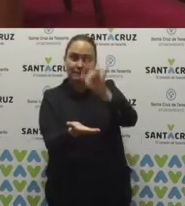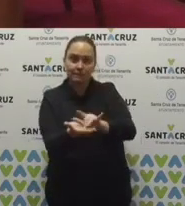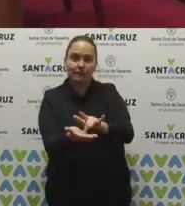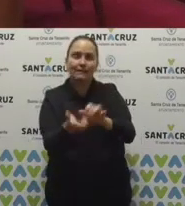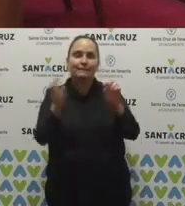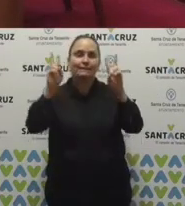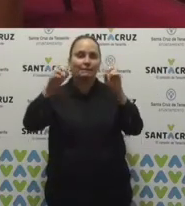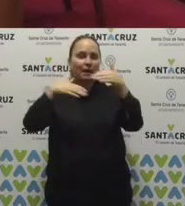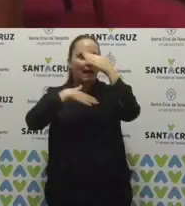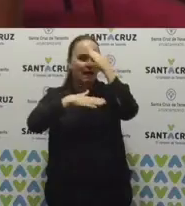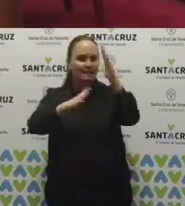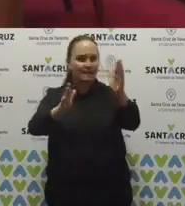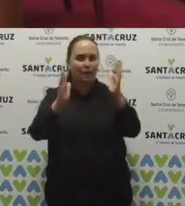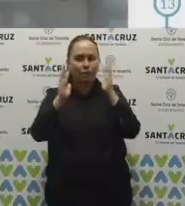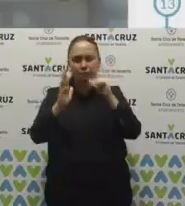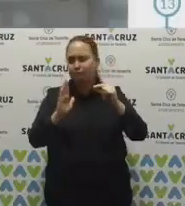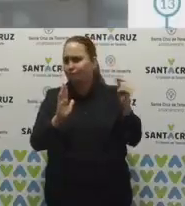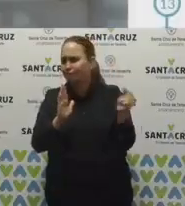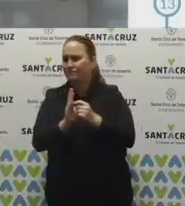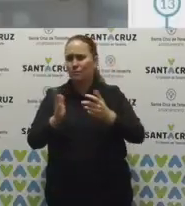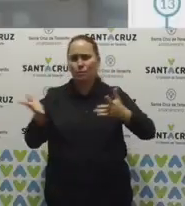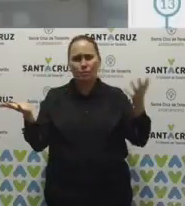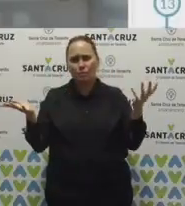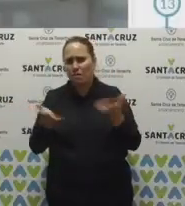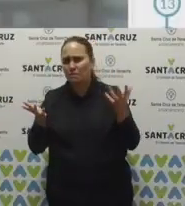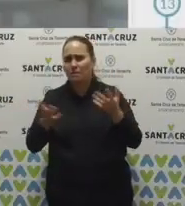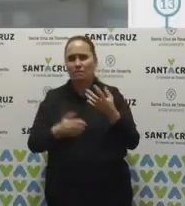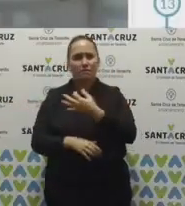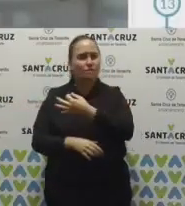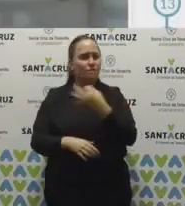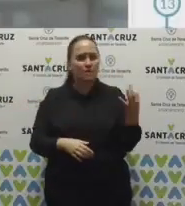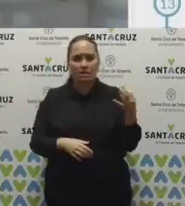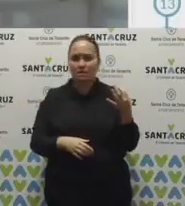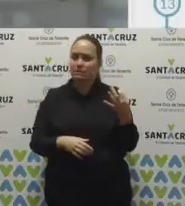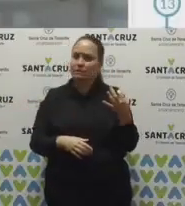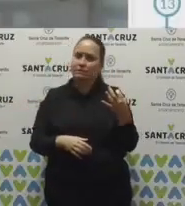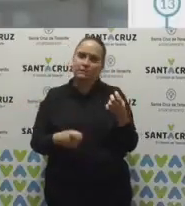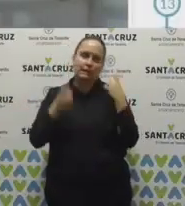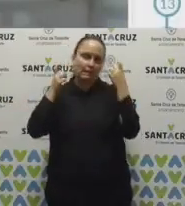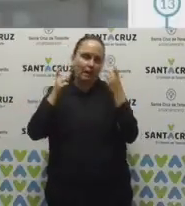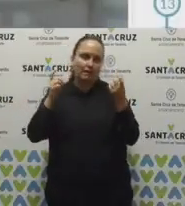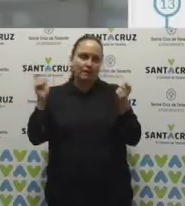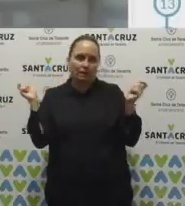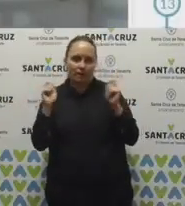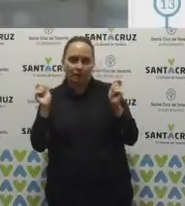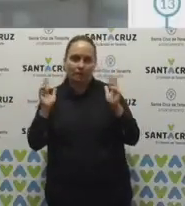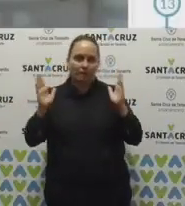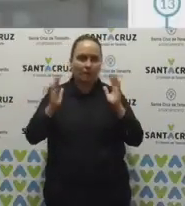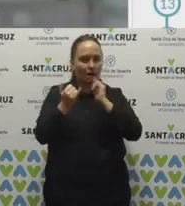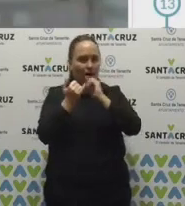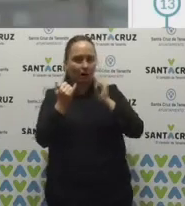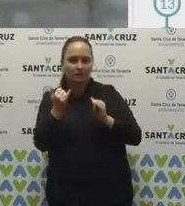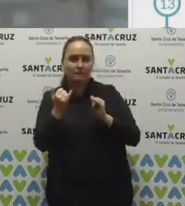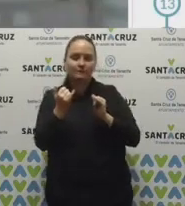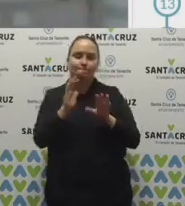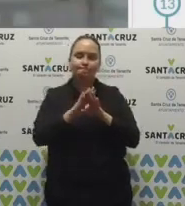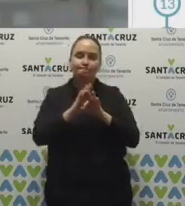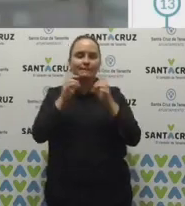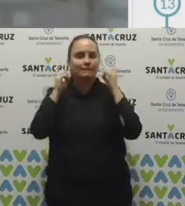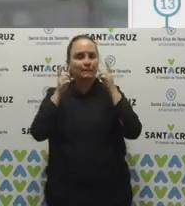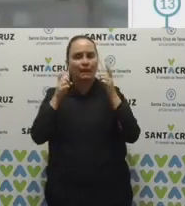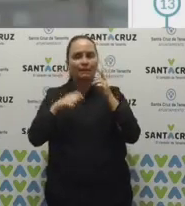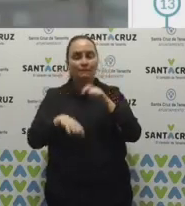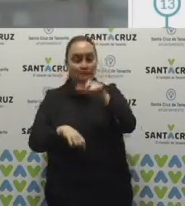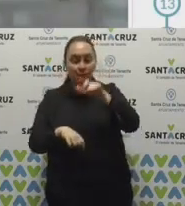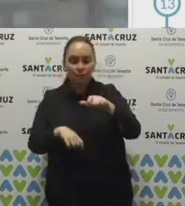mediante inmediata urgente y eficaz al menos mientras dure esta crisis de personas en situación de